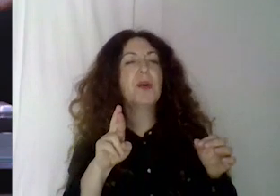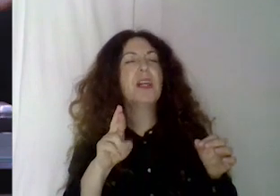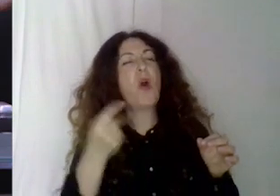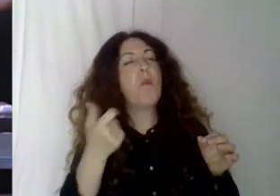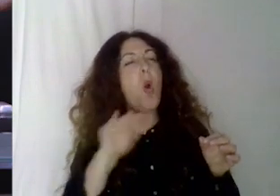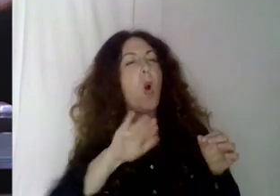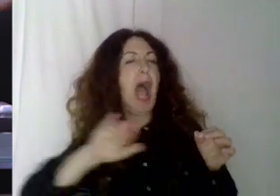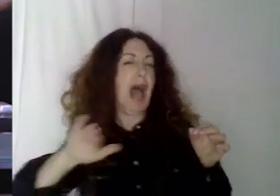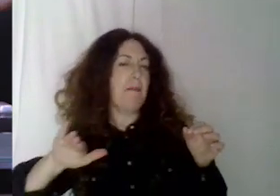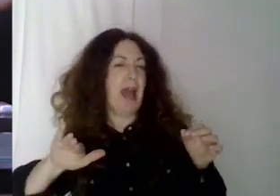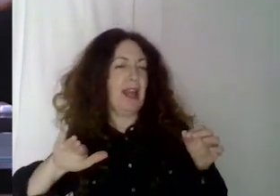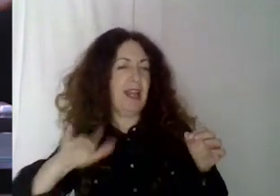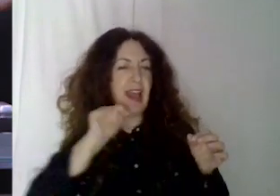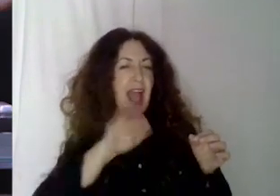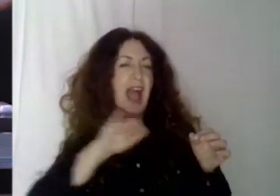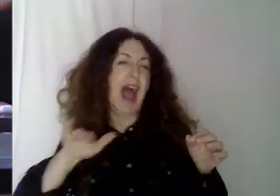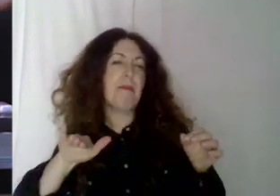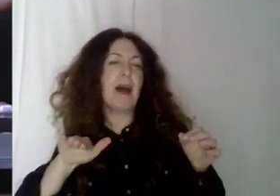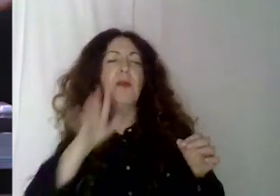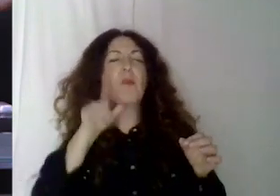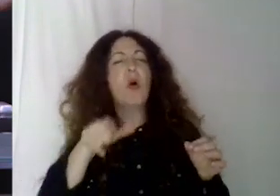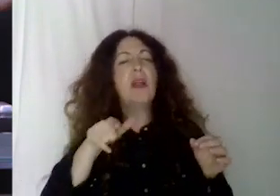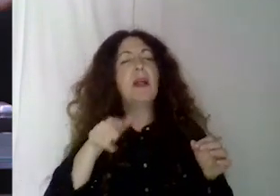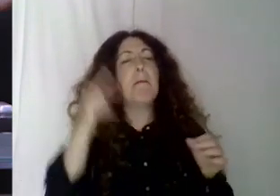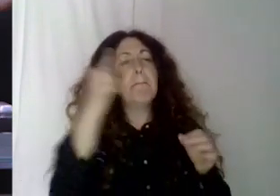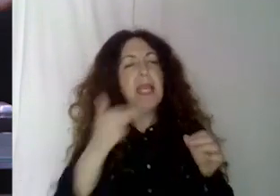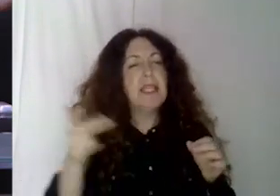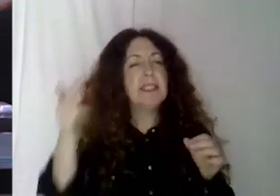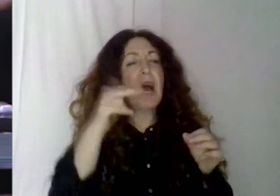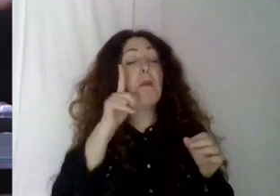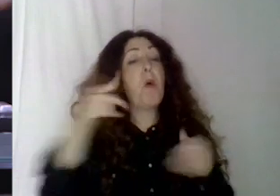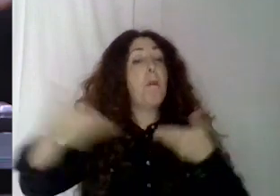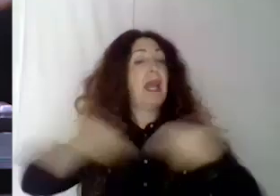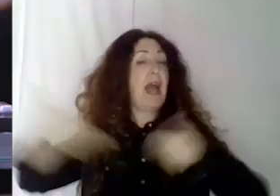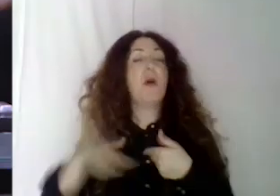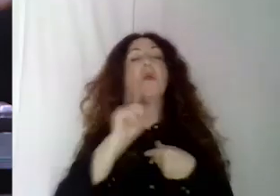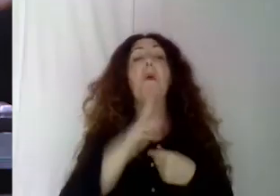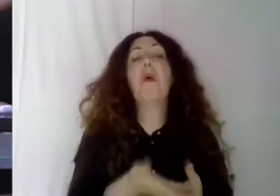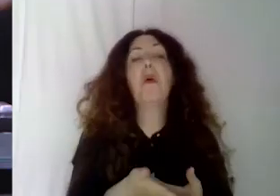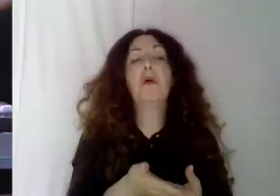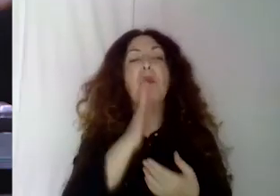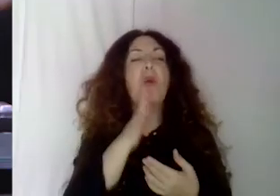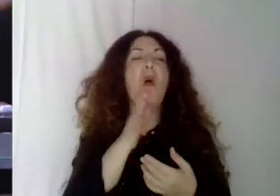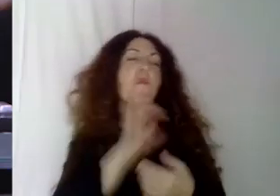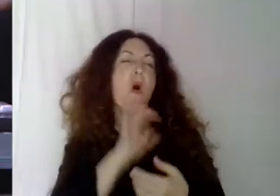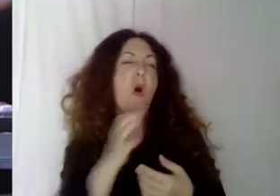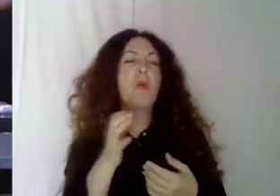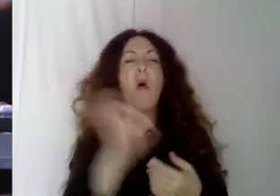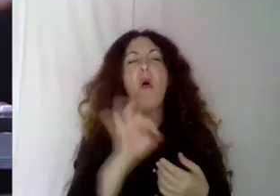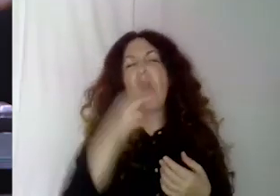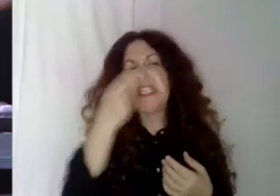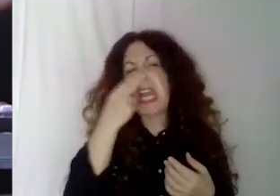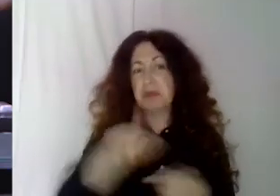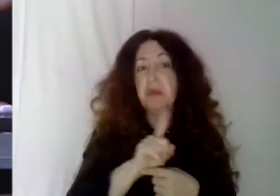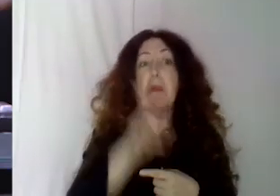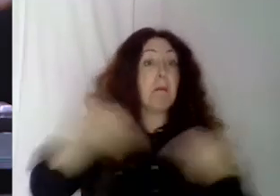pintarla. Hay una anécdota muy graciosa que iba siguiéndole en todas estas andanzas.